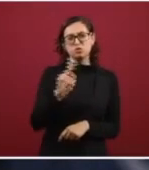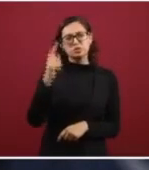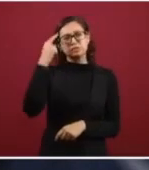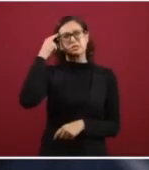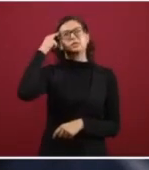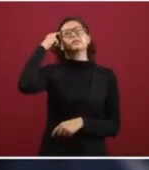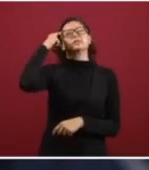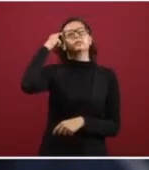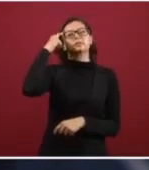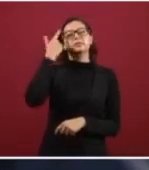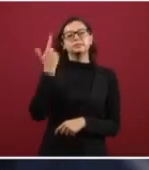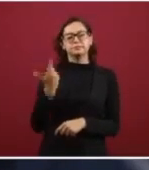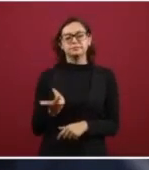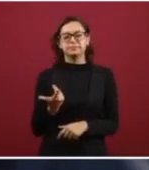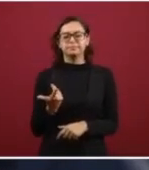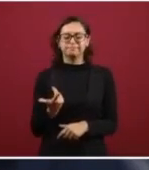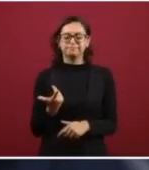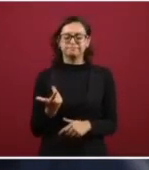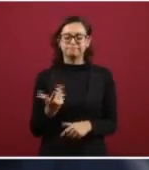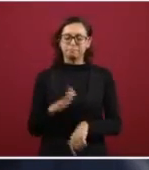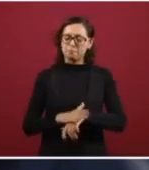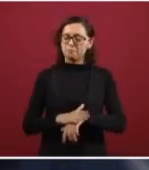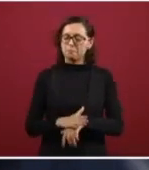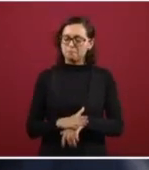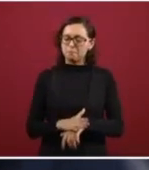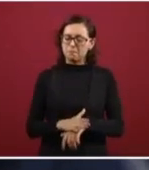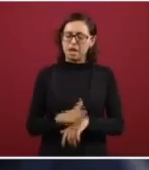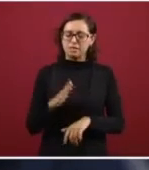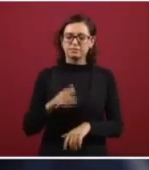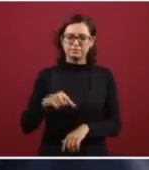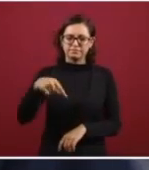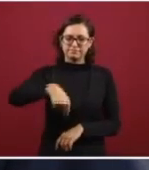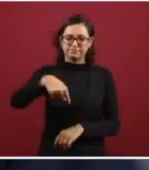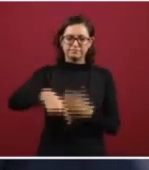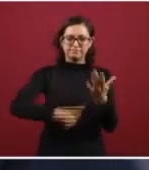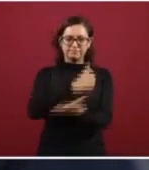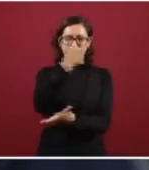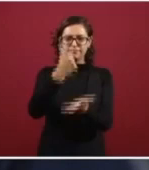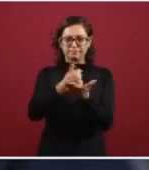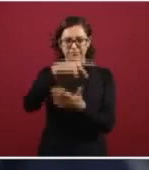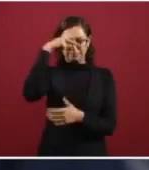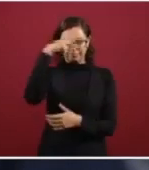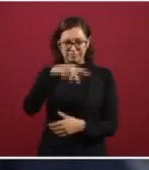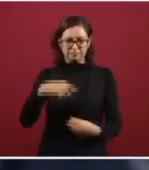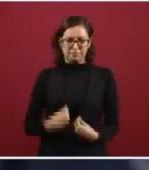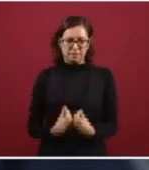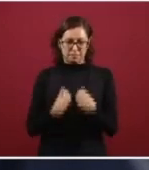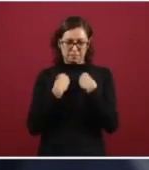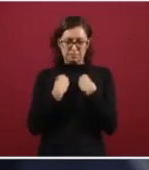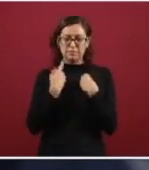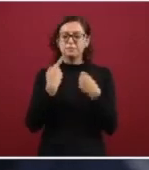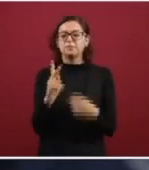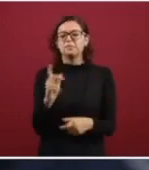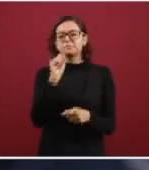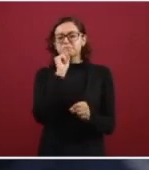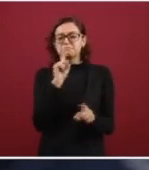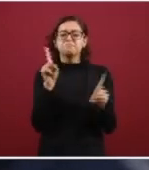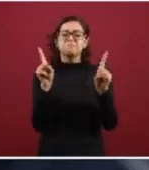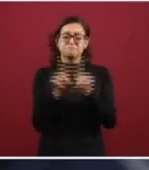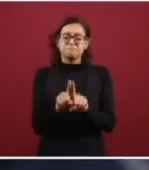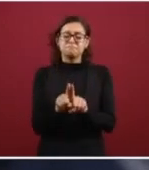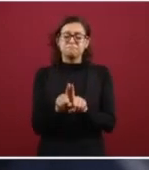en los habitantes de la Ciudad de México. Pero también tenemos